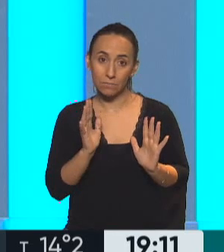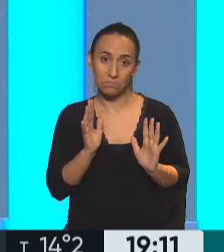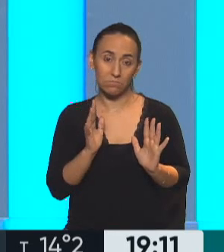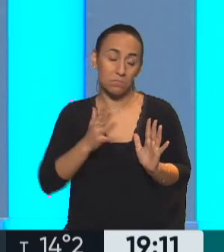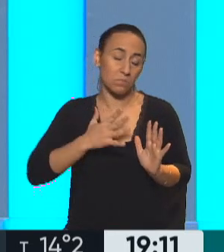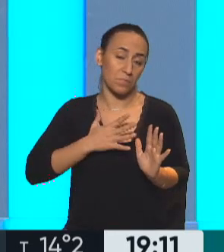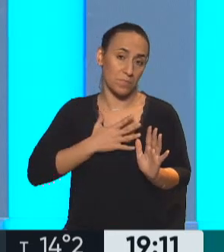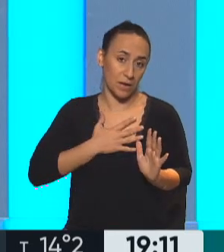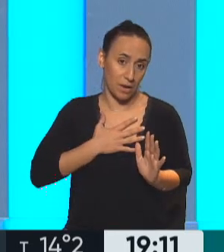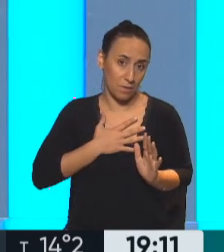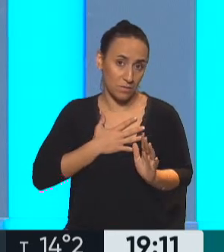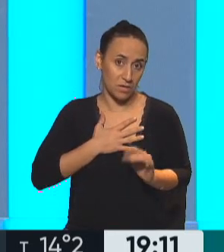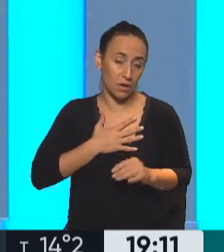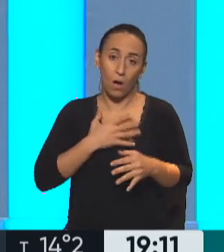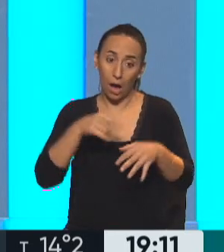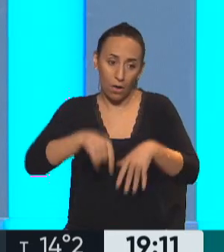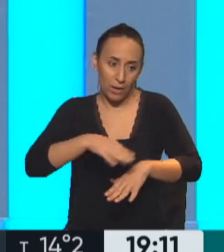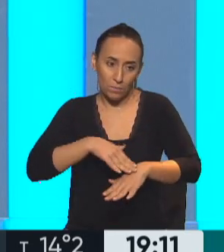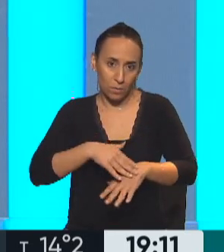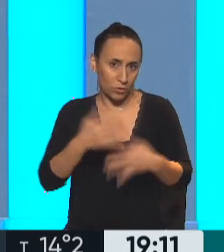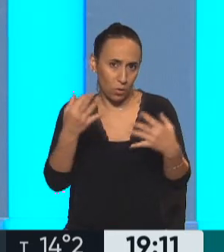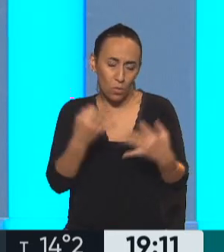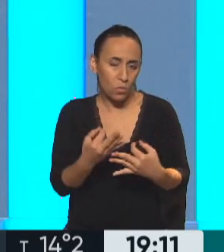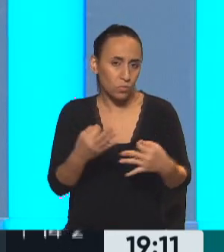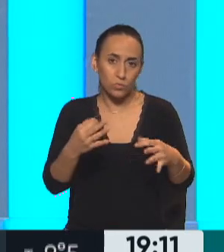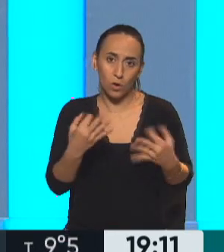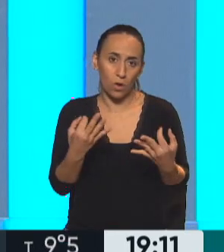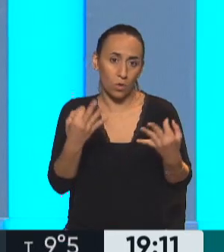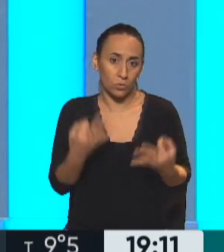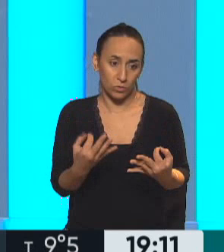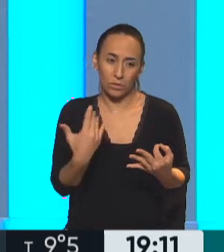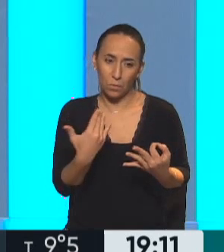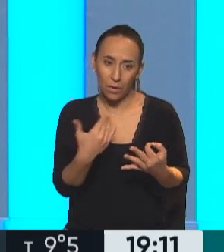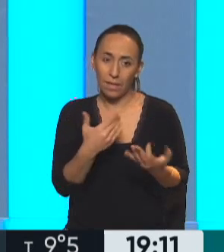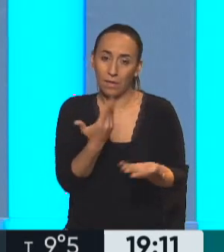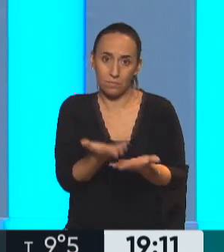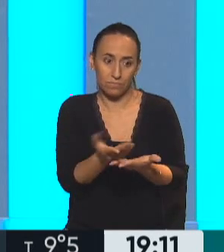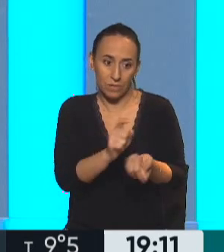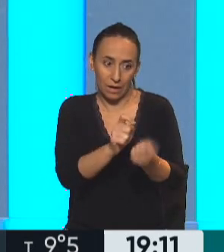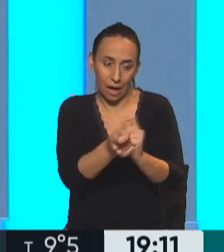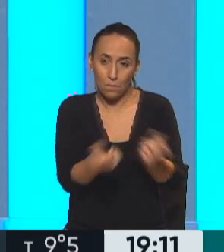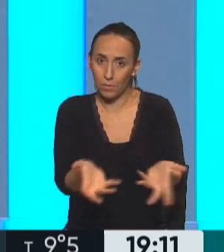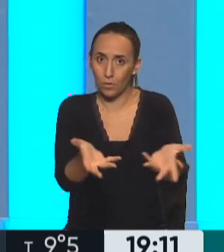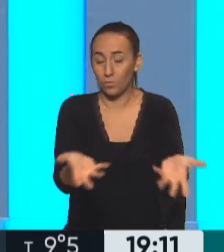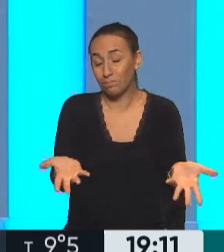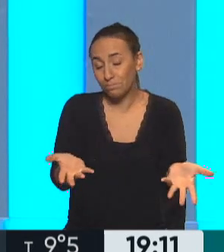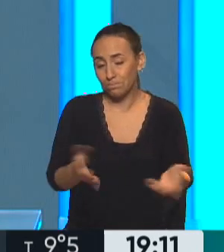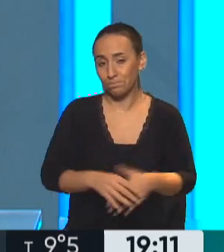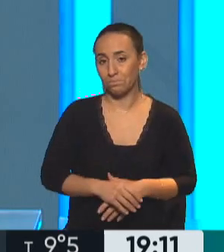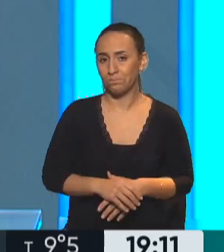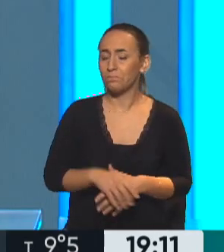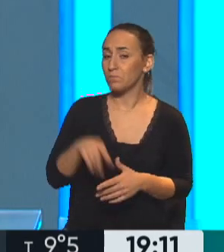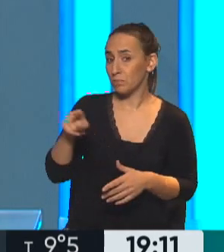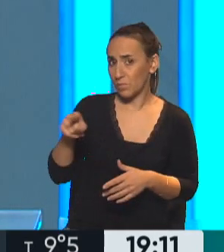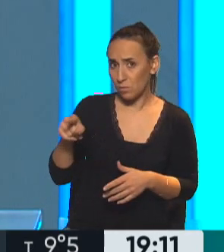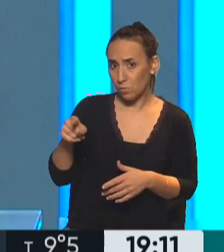muy oportuno como para poder emprender alguna de estas alternativas de cambio. ¿Usted es partidario de una